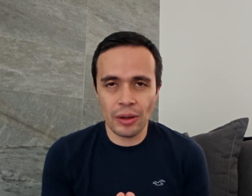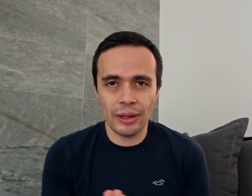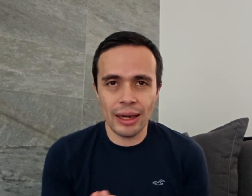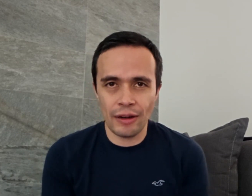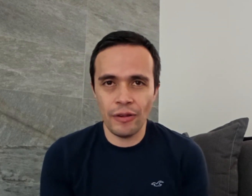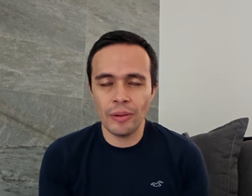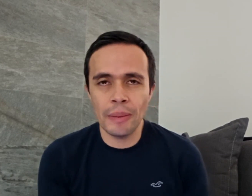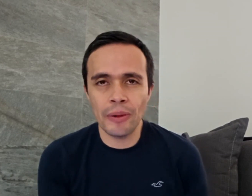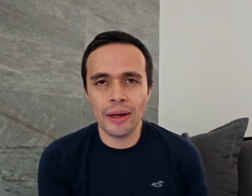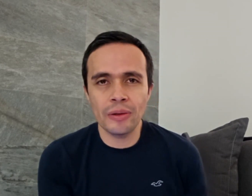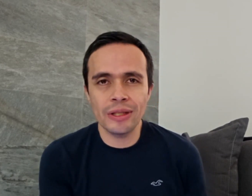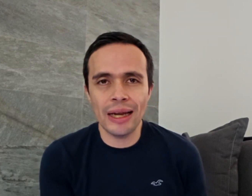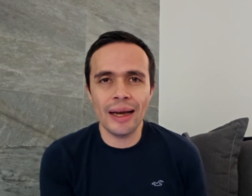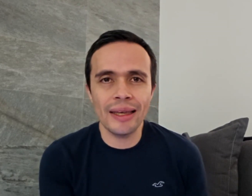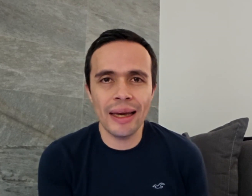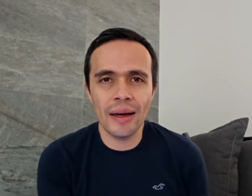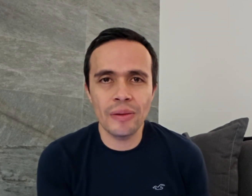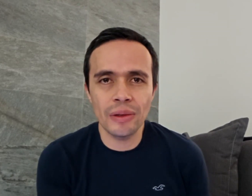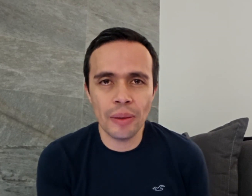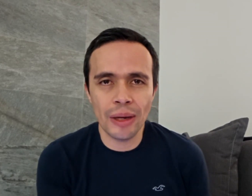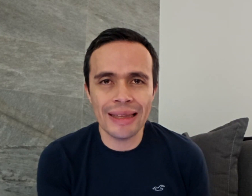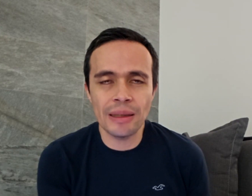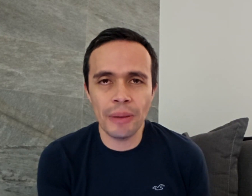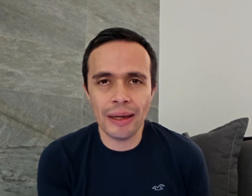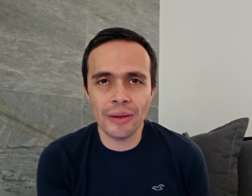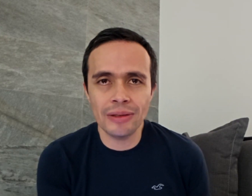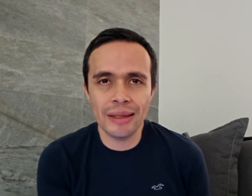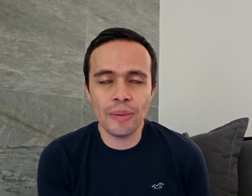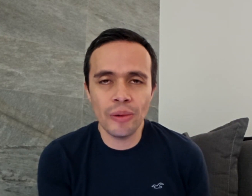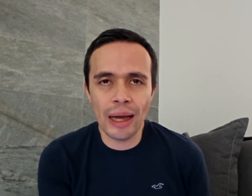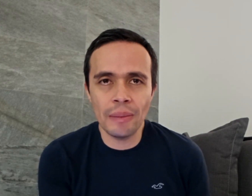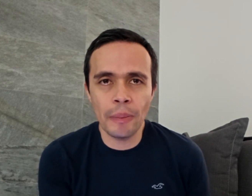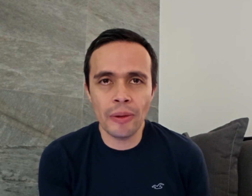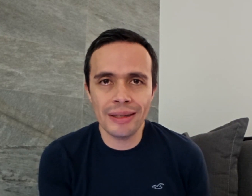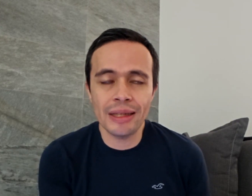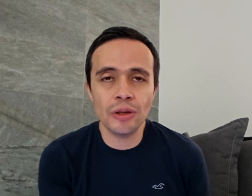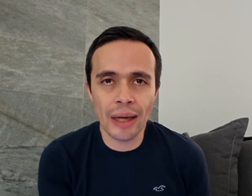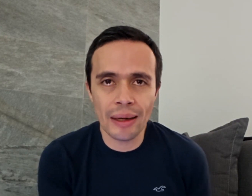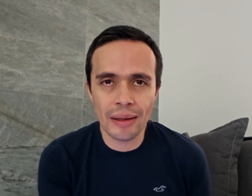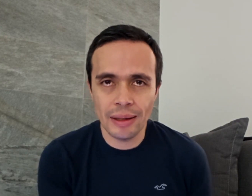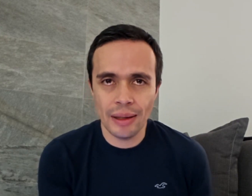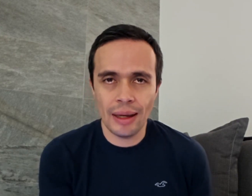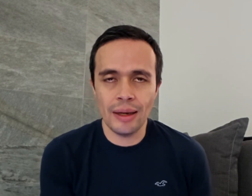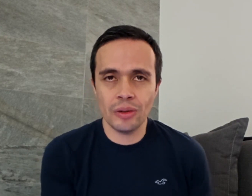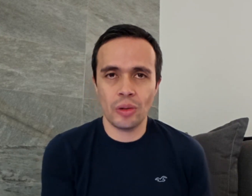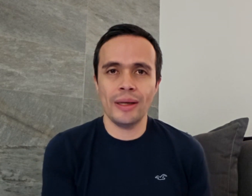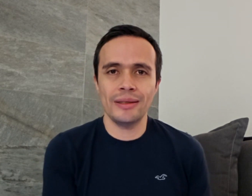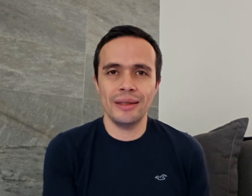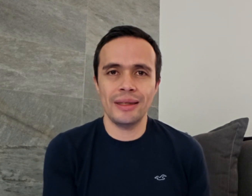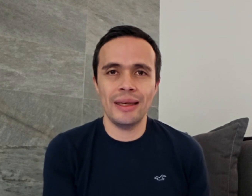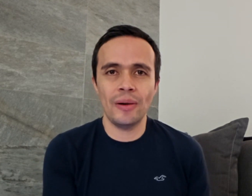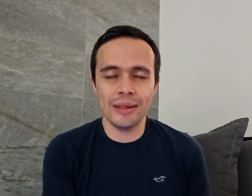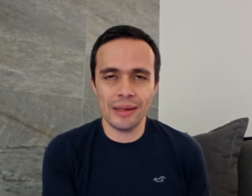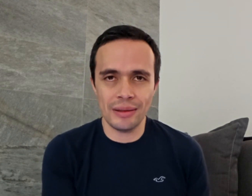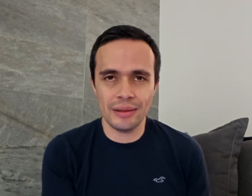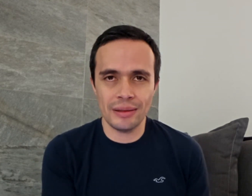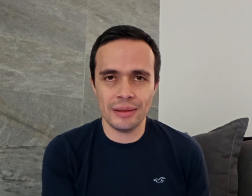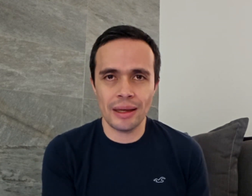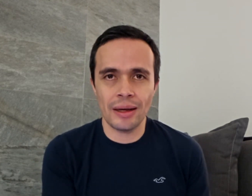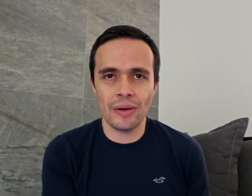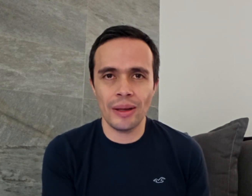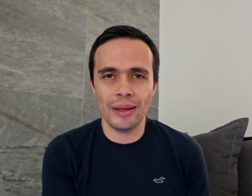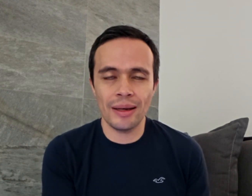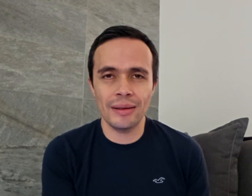que dentro de la reforma al Poder Judicial hay ya un tribunal disciplinario. Este tribunal va a poder sancionar a los jueces y